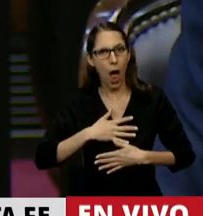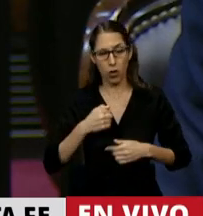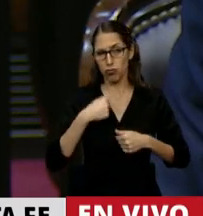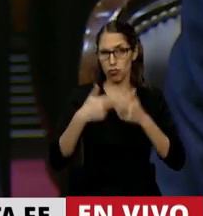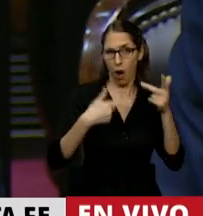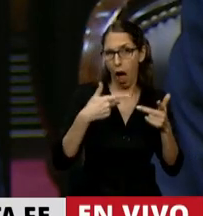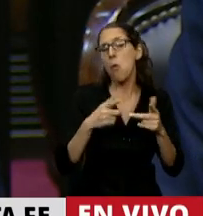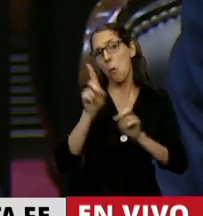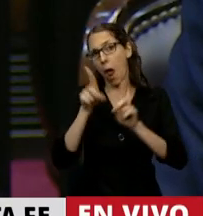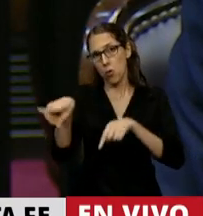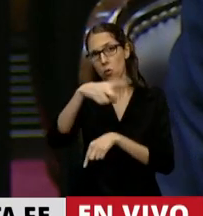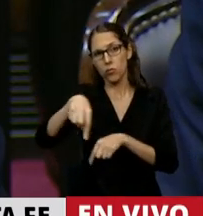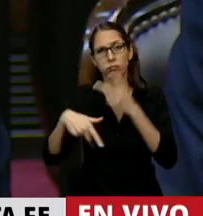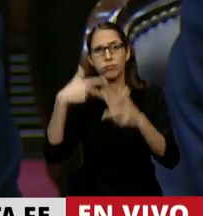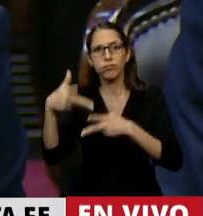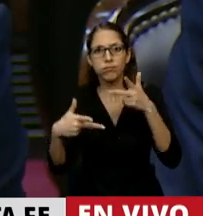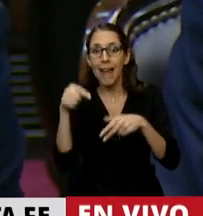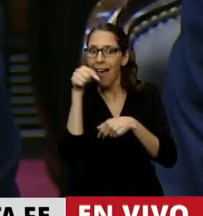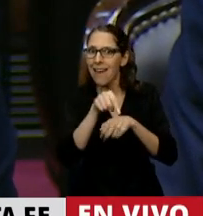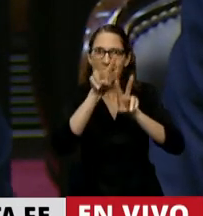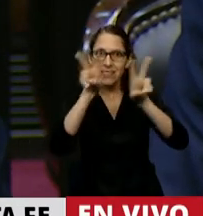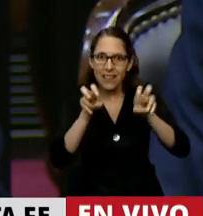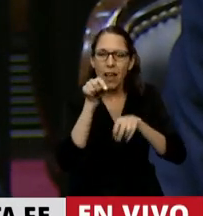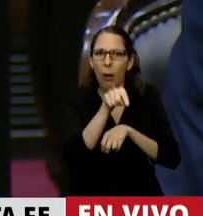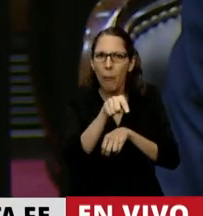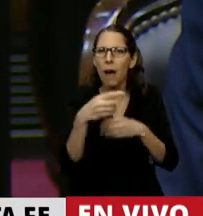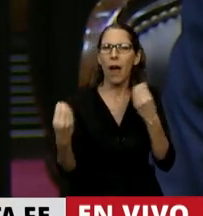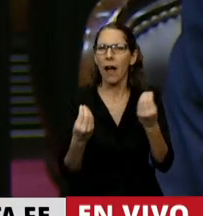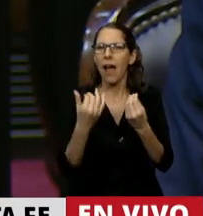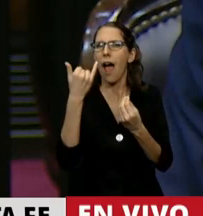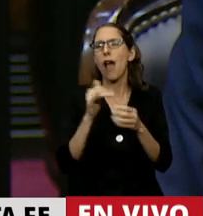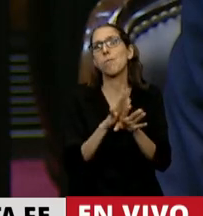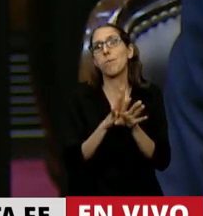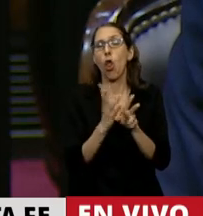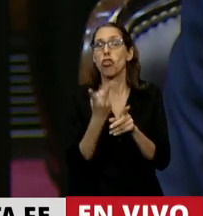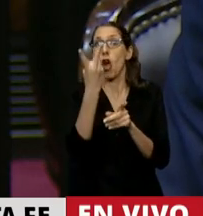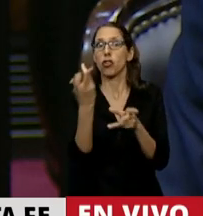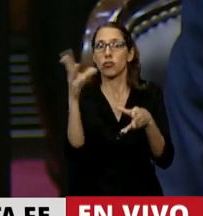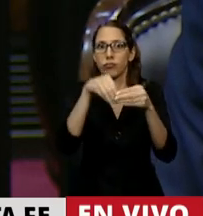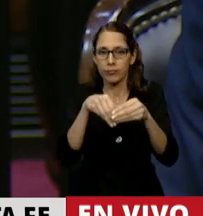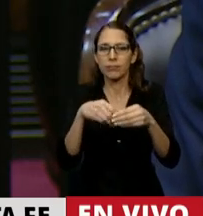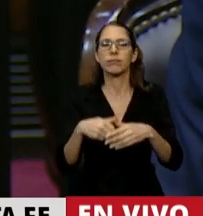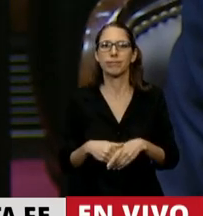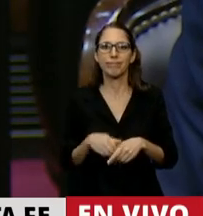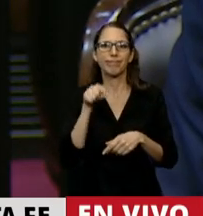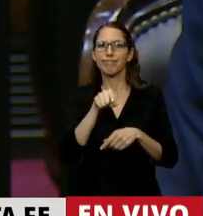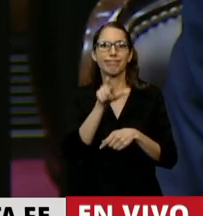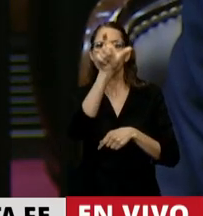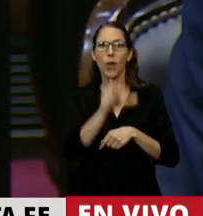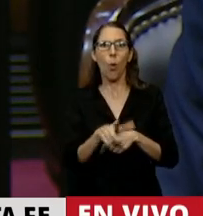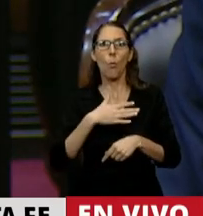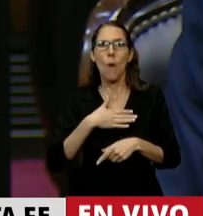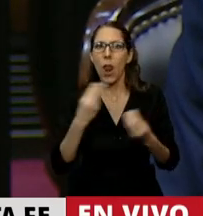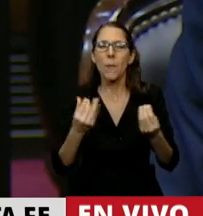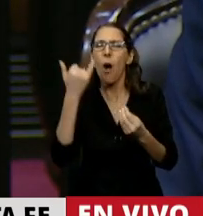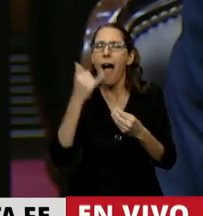sustentamos, en ese drama humano está protagonizada por dos partes. Tiene un protagonismo, dos partes